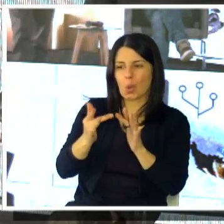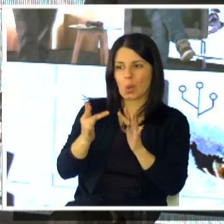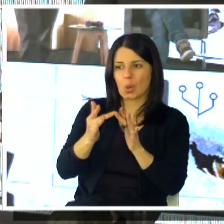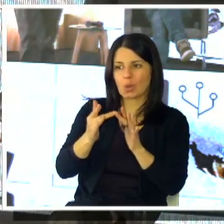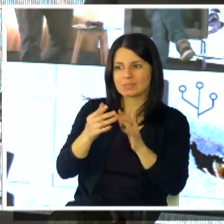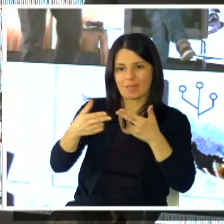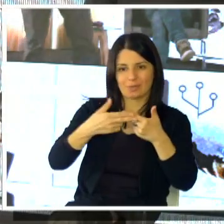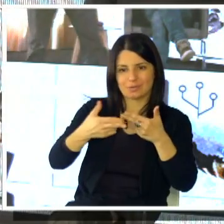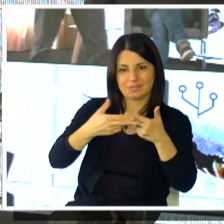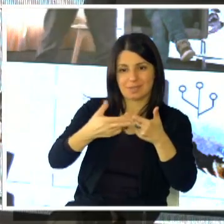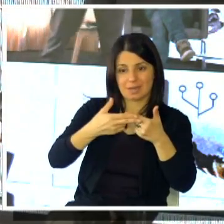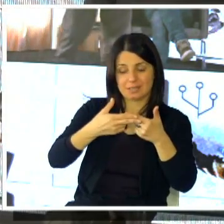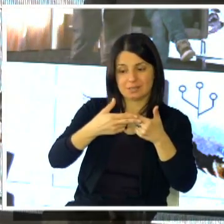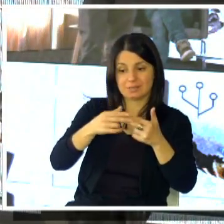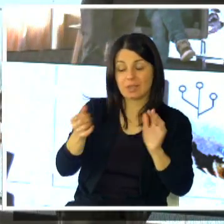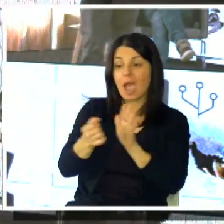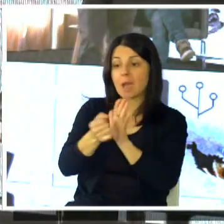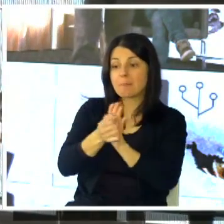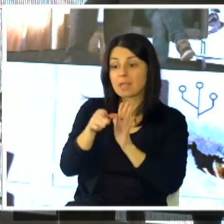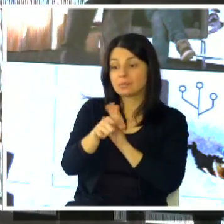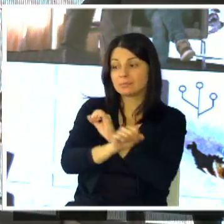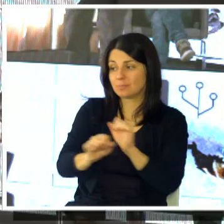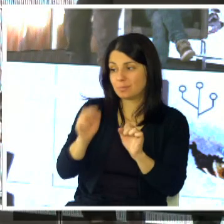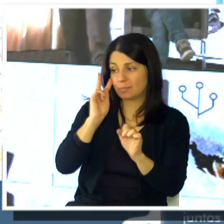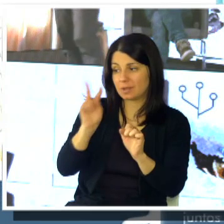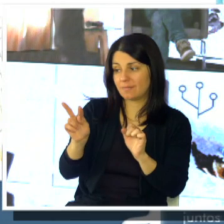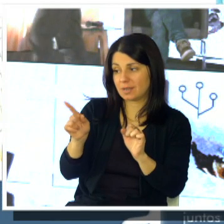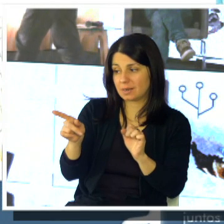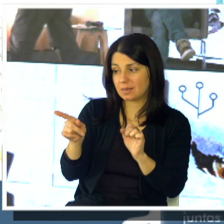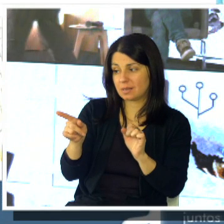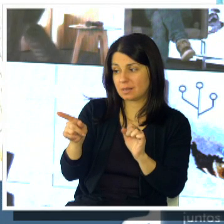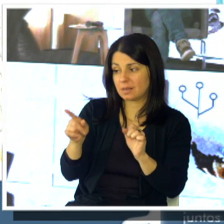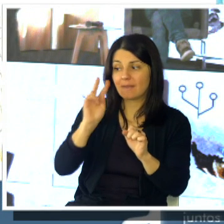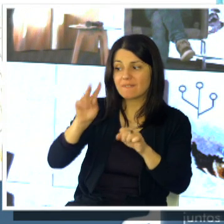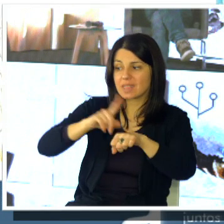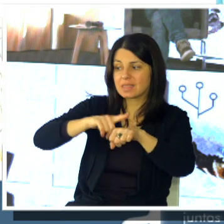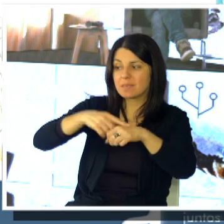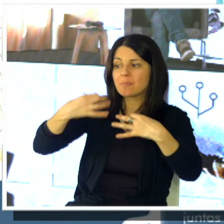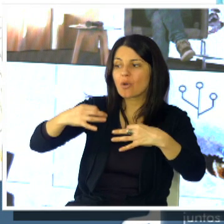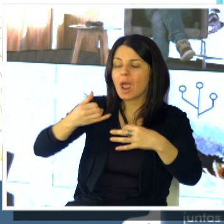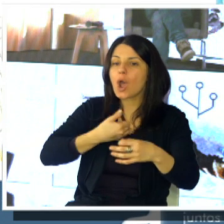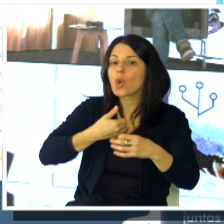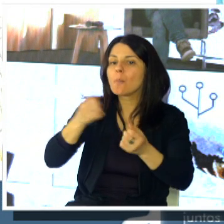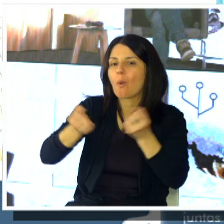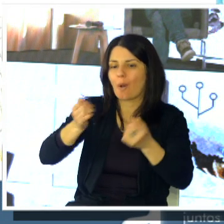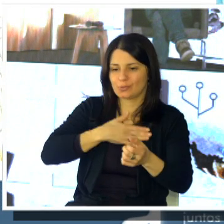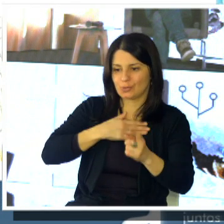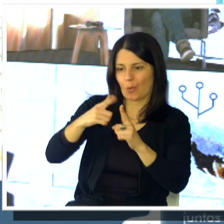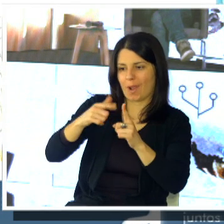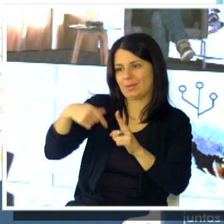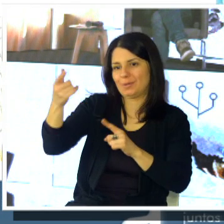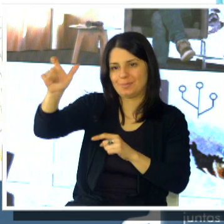la plataforma y sus aplicaciones. Ahí podemos ver que ven en tiempo real el estado de la flota,